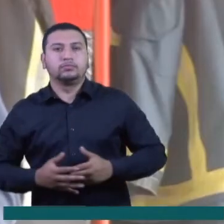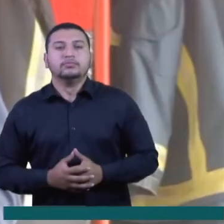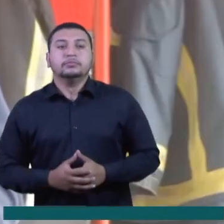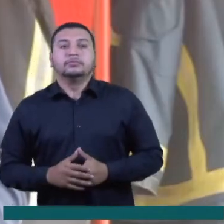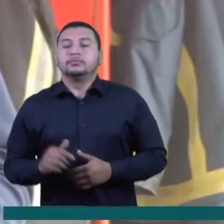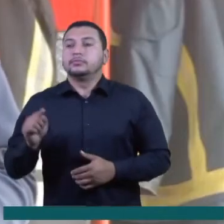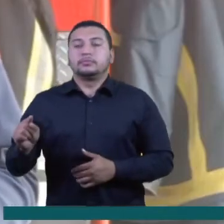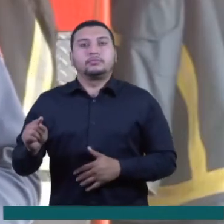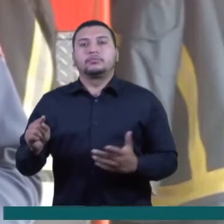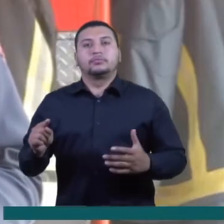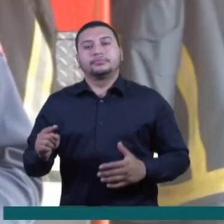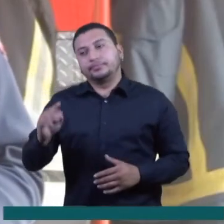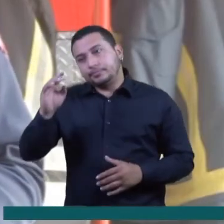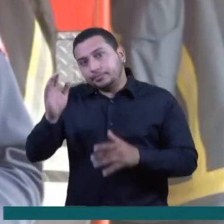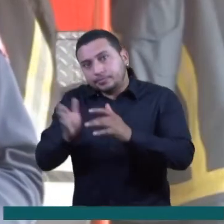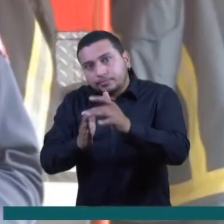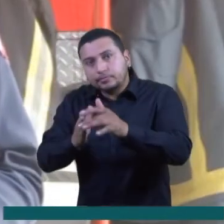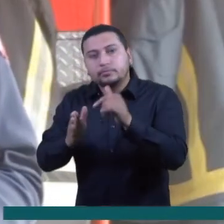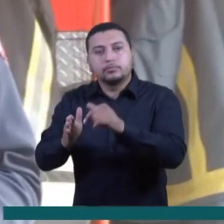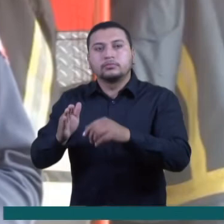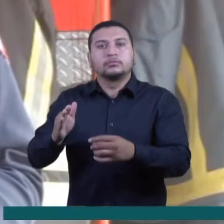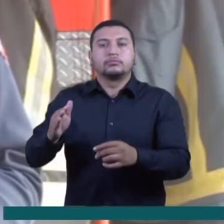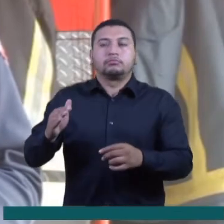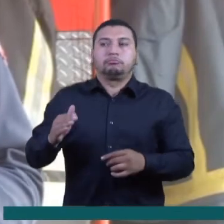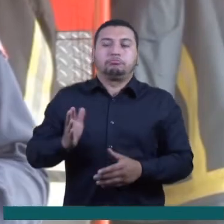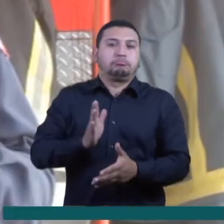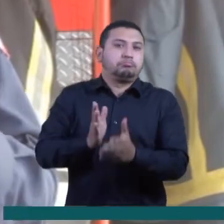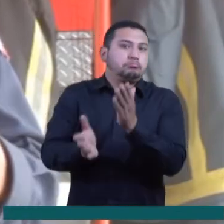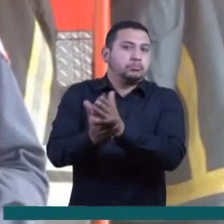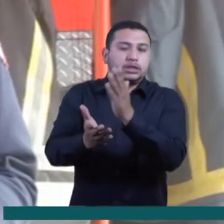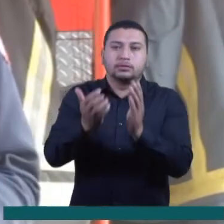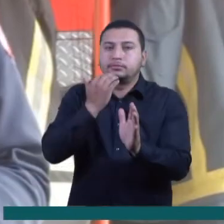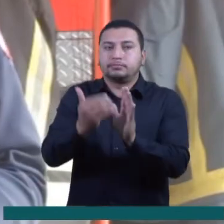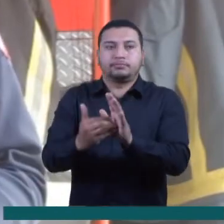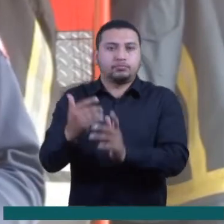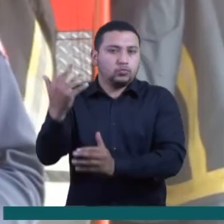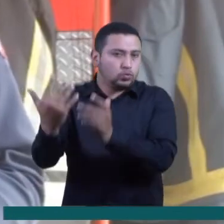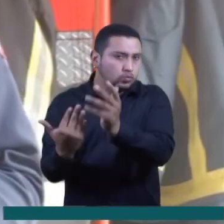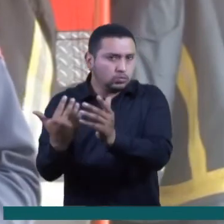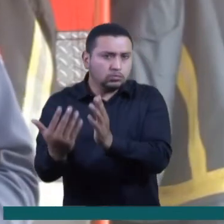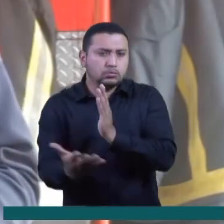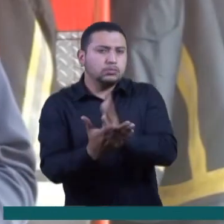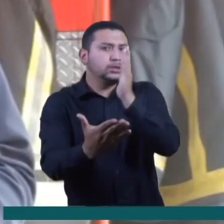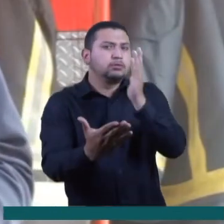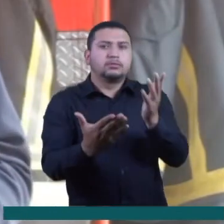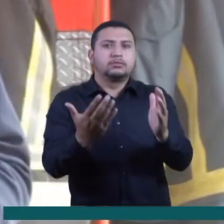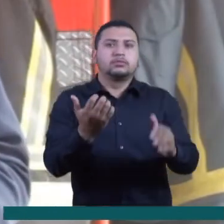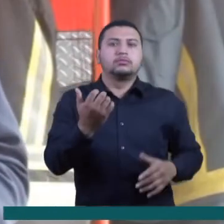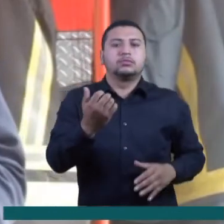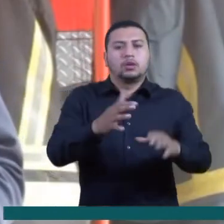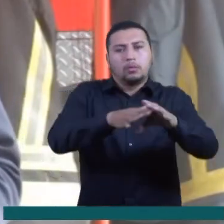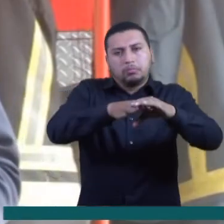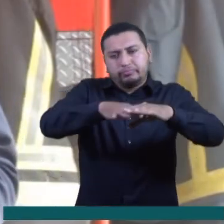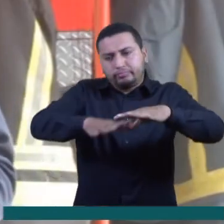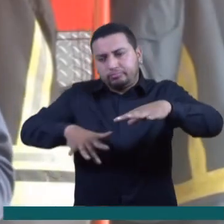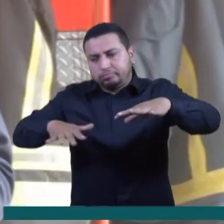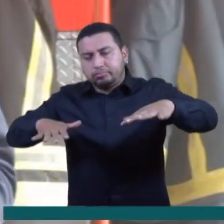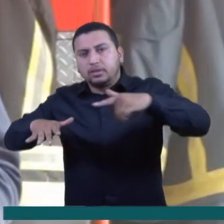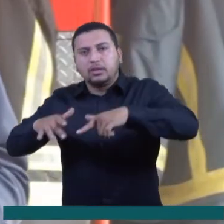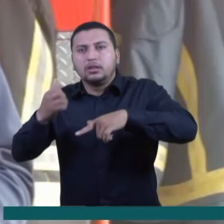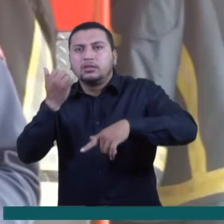emergencias de las cuales se vienen presentando en nuestro municipio, como una emergencia de incendios, derrame de